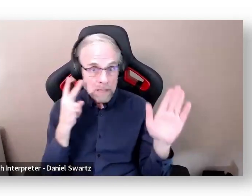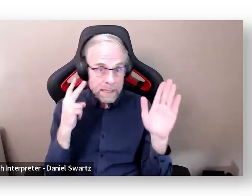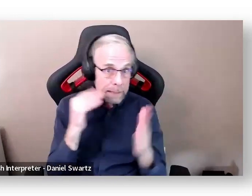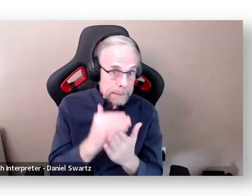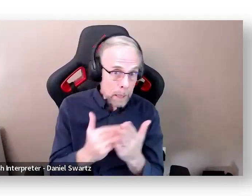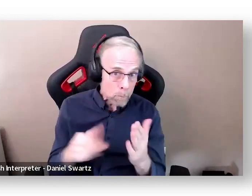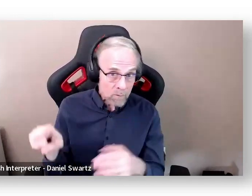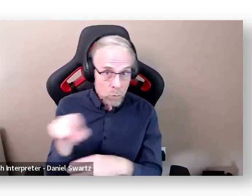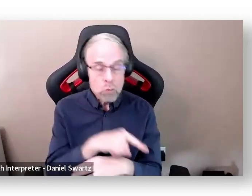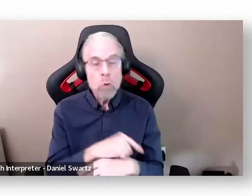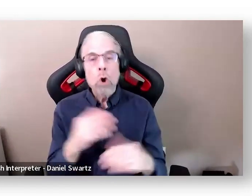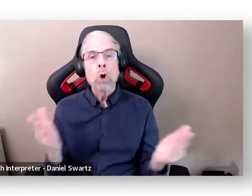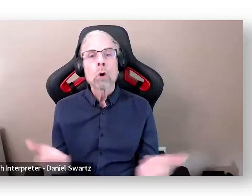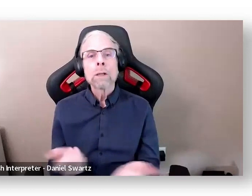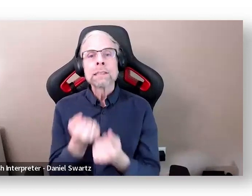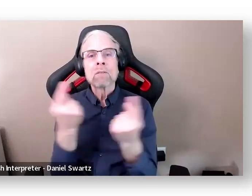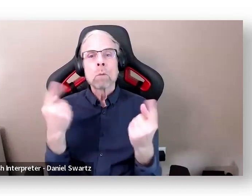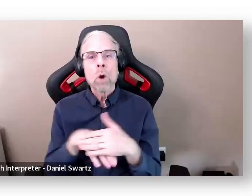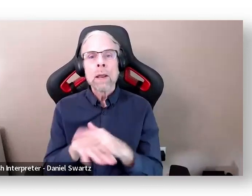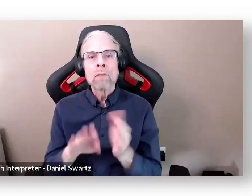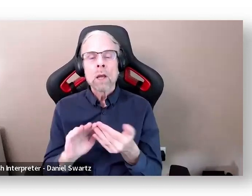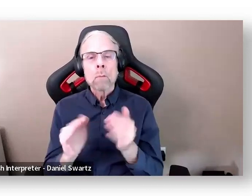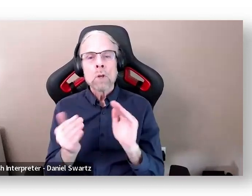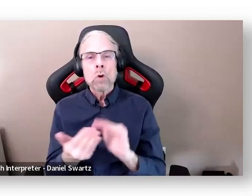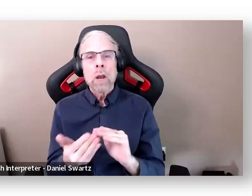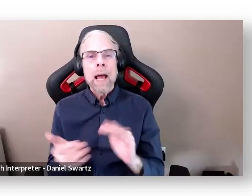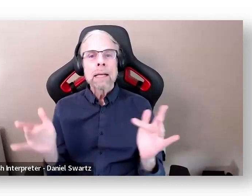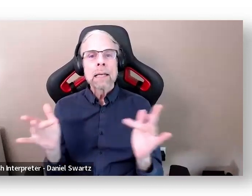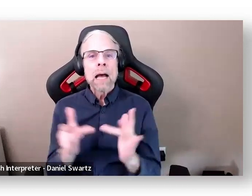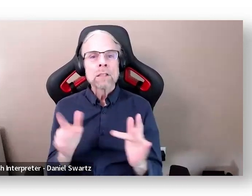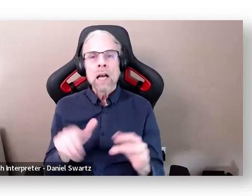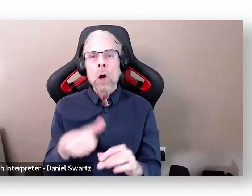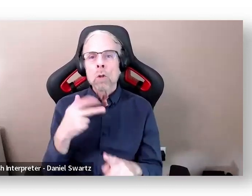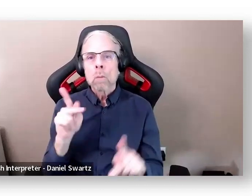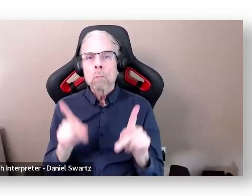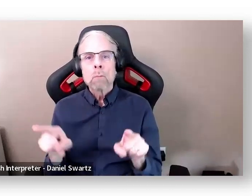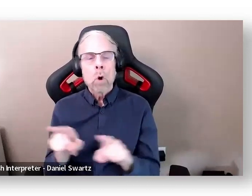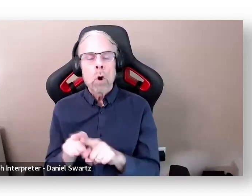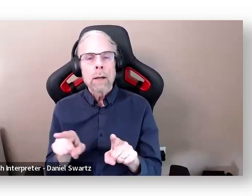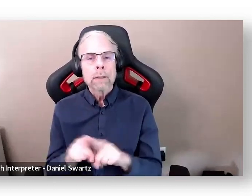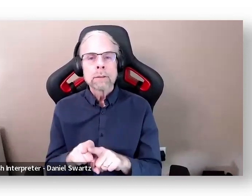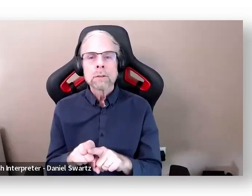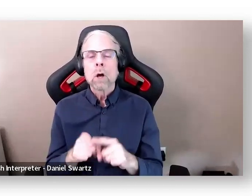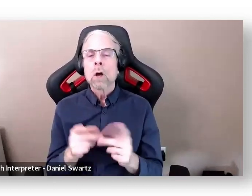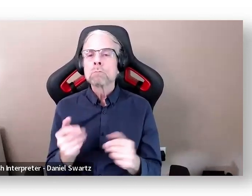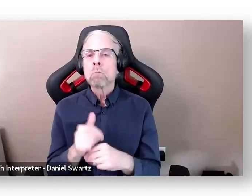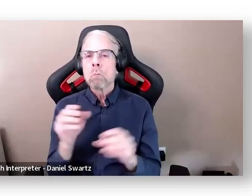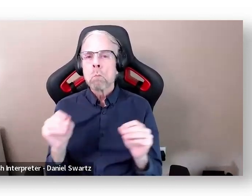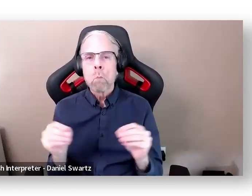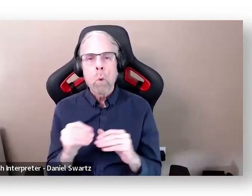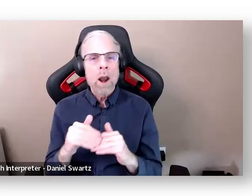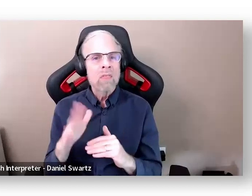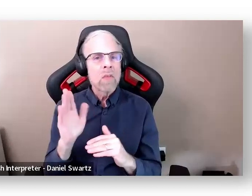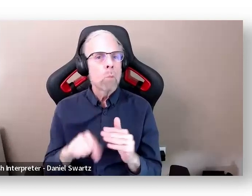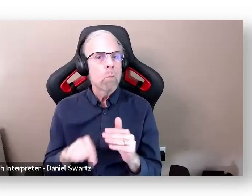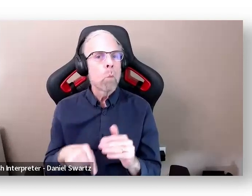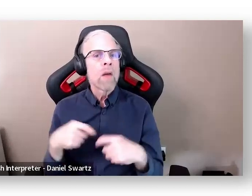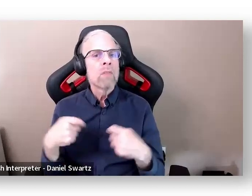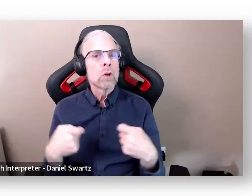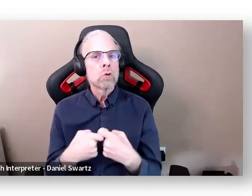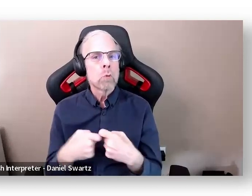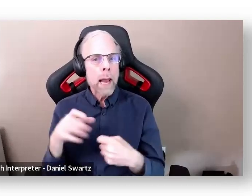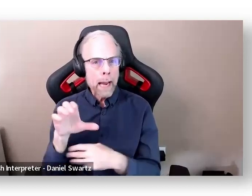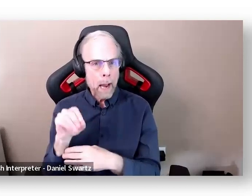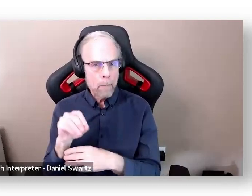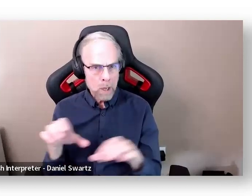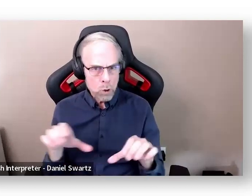gerente de gestiones de emergencias del condado. Yo le pido a todos que se comuniquen con todas las agencias, y